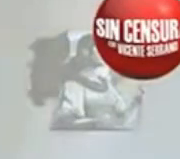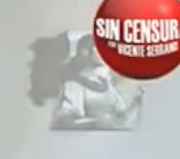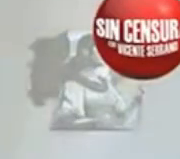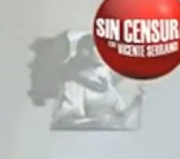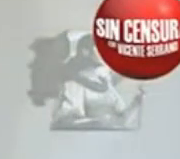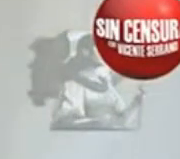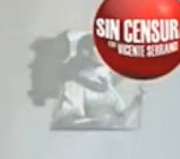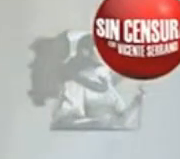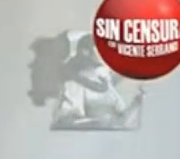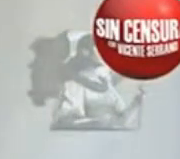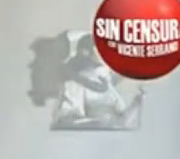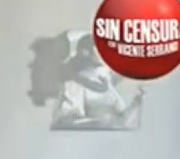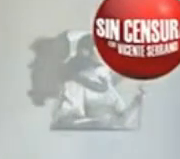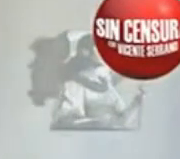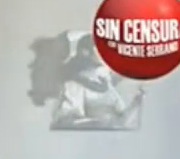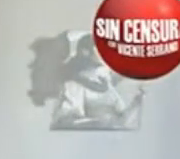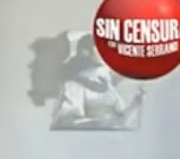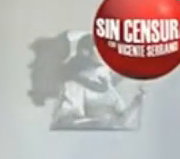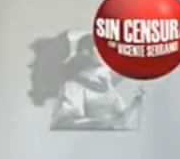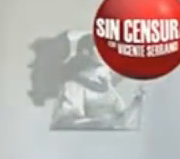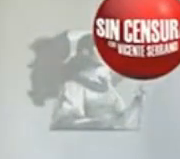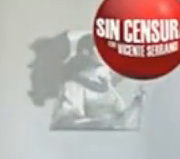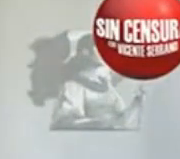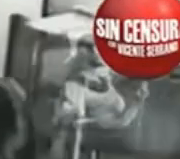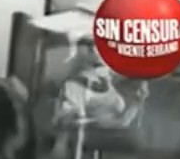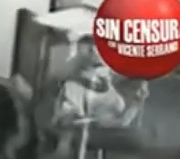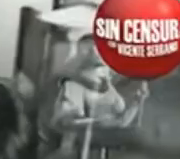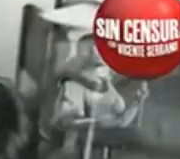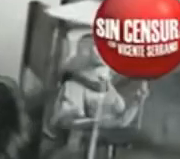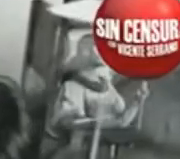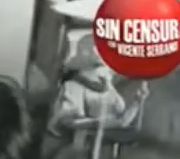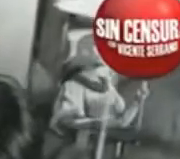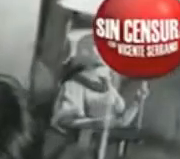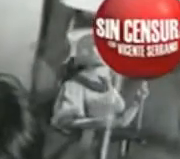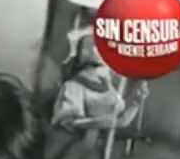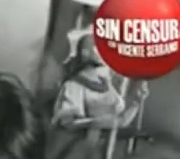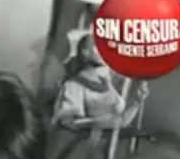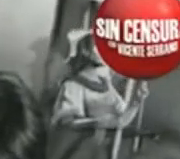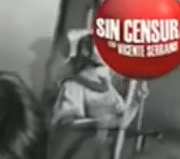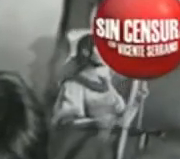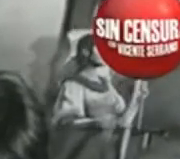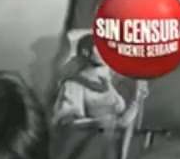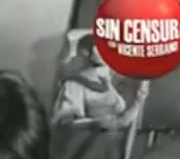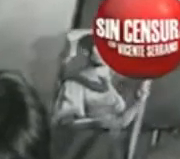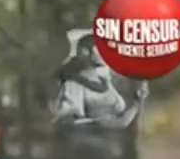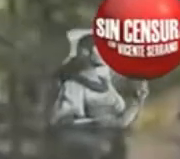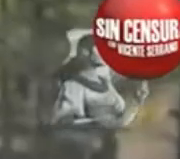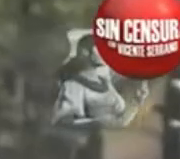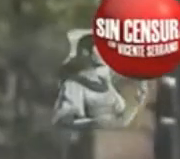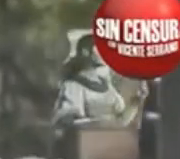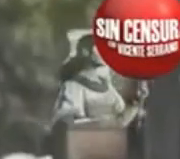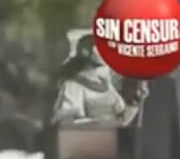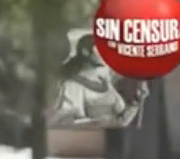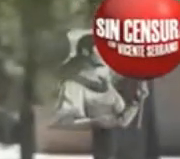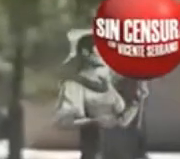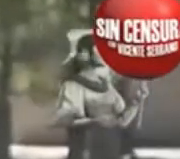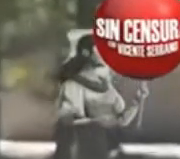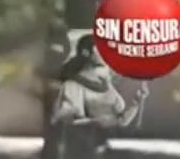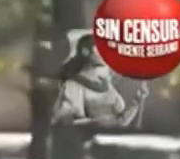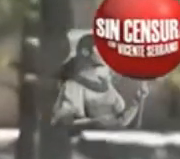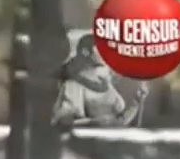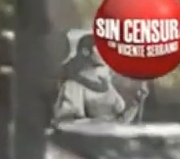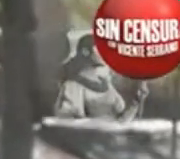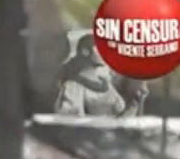los pueblos indígenas y de los trabajadores. Para Ramírez, la educación del pueblo ayudaría a superar la ignorancia,